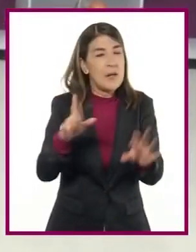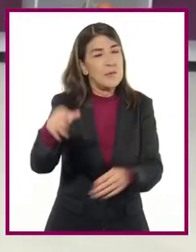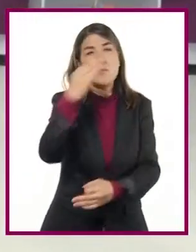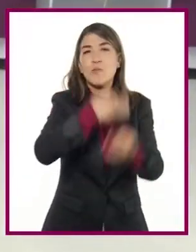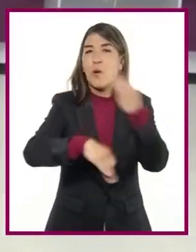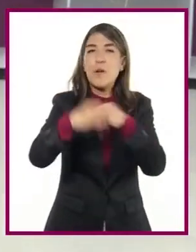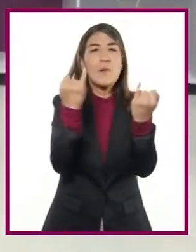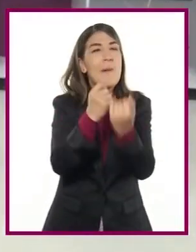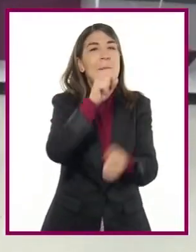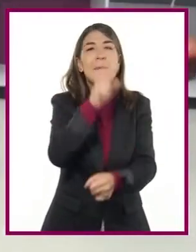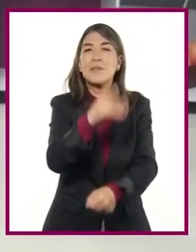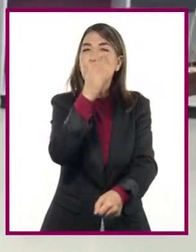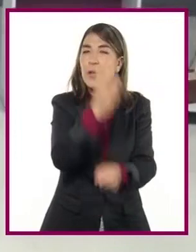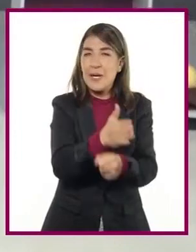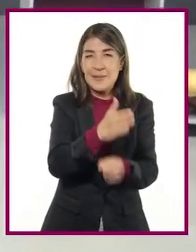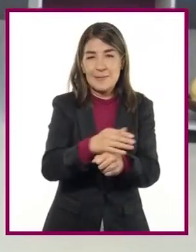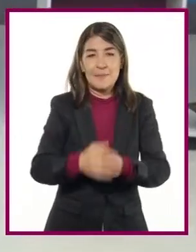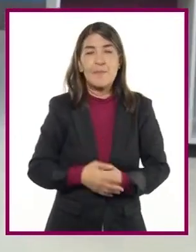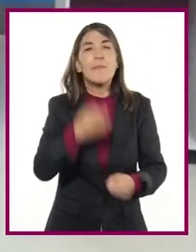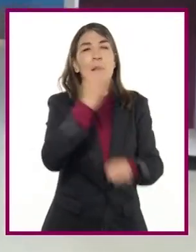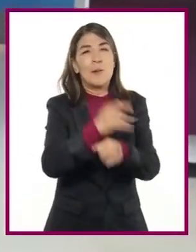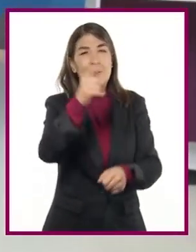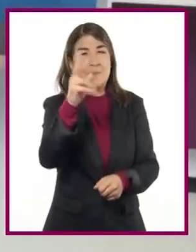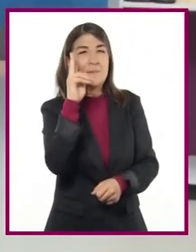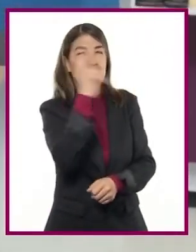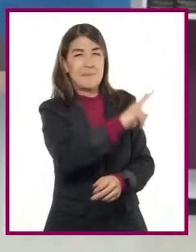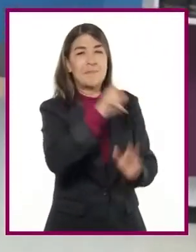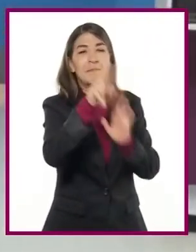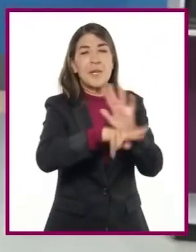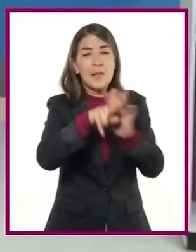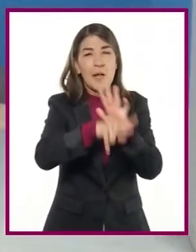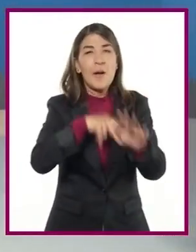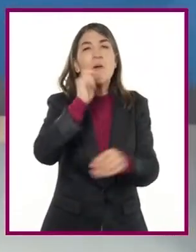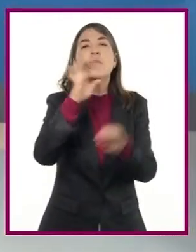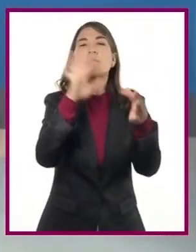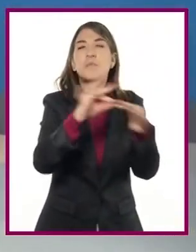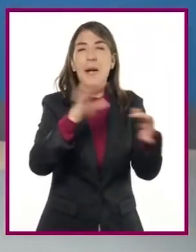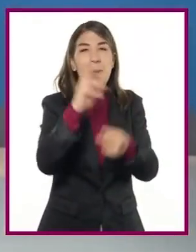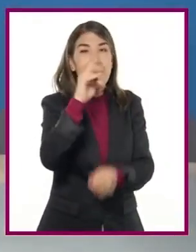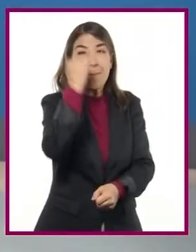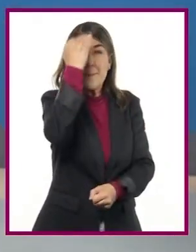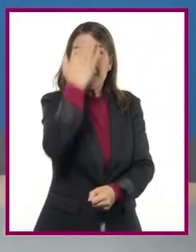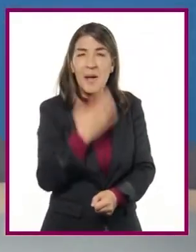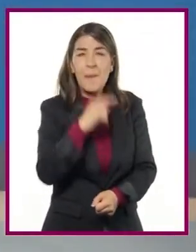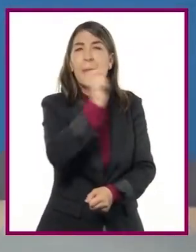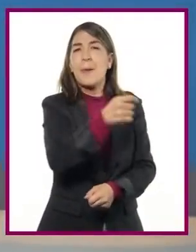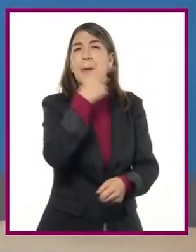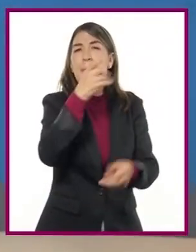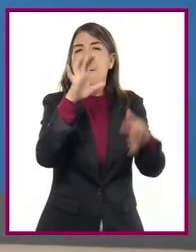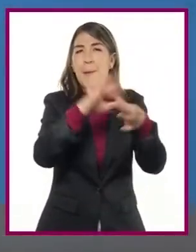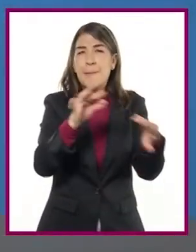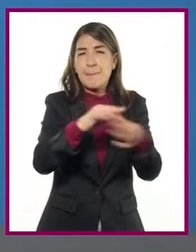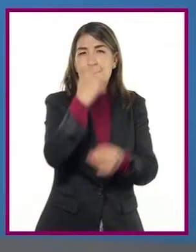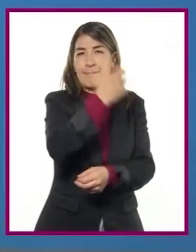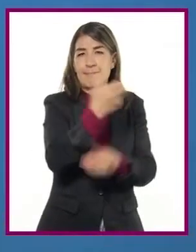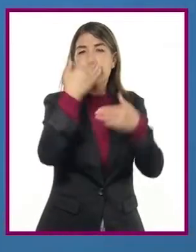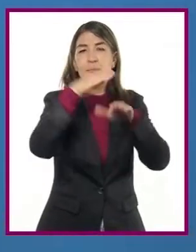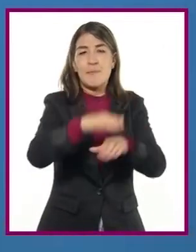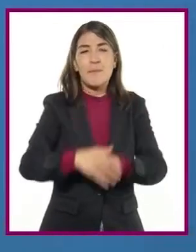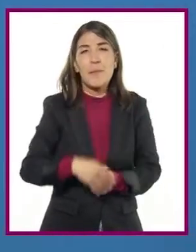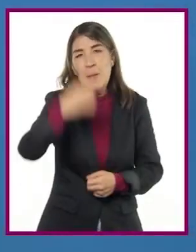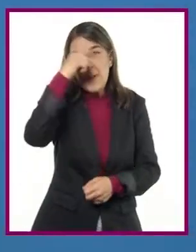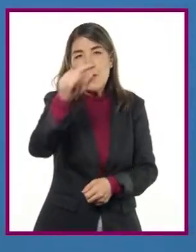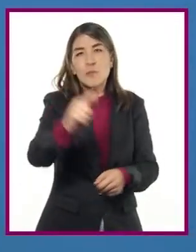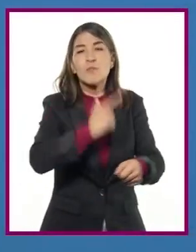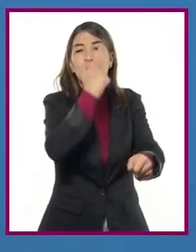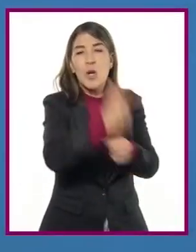Revisemos el siguiente recurso audiovisual y pongamos atención en las imágenes y lo que se dice respecto a ellas para